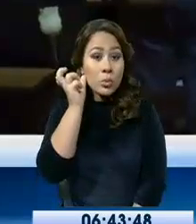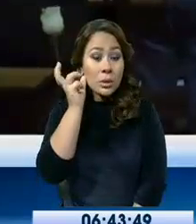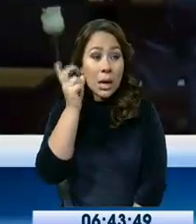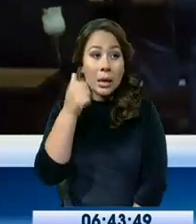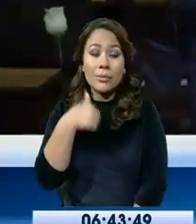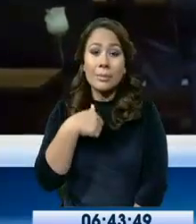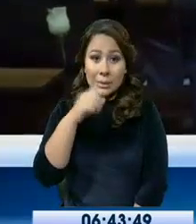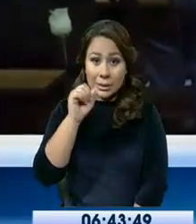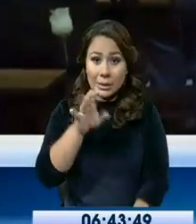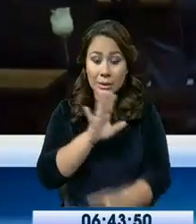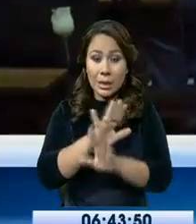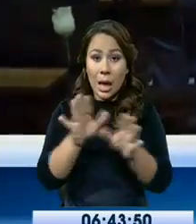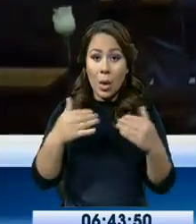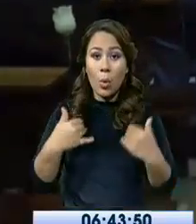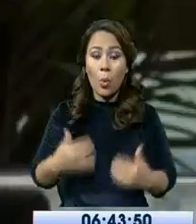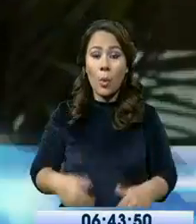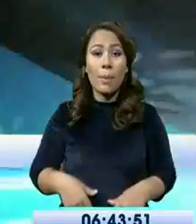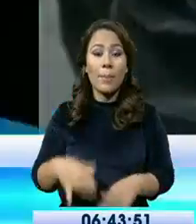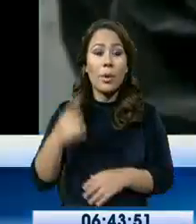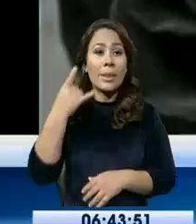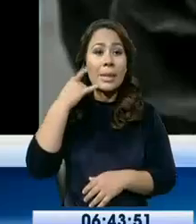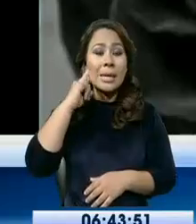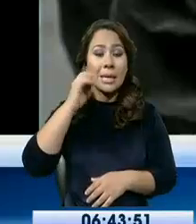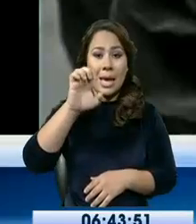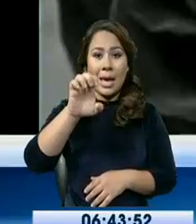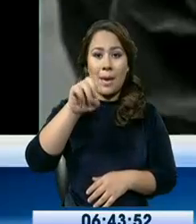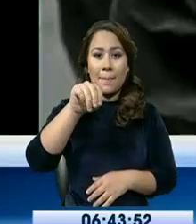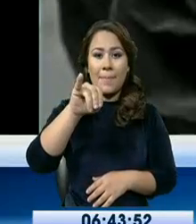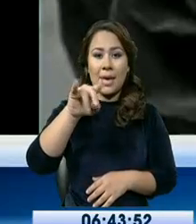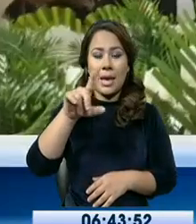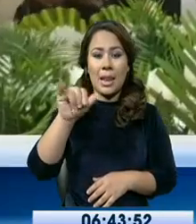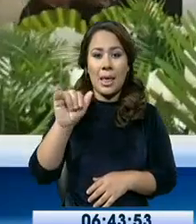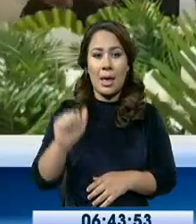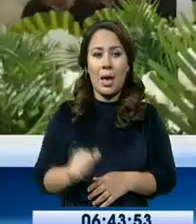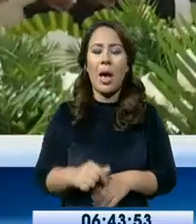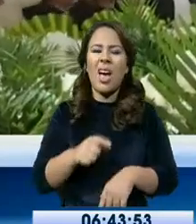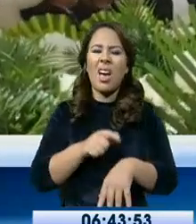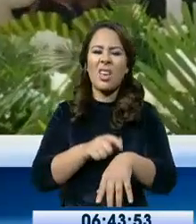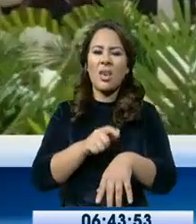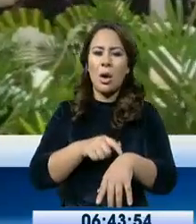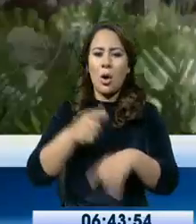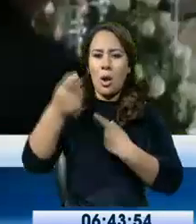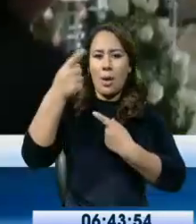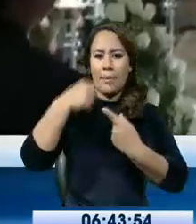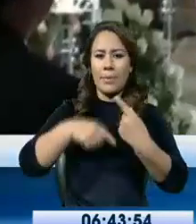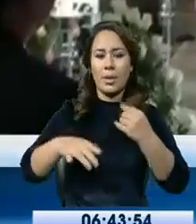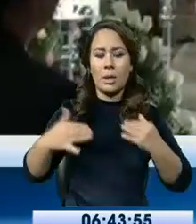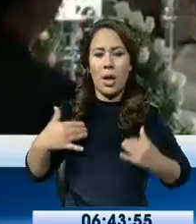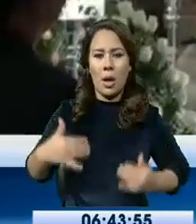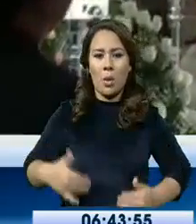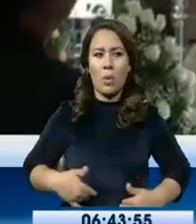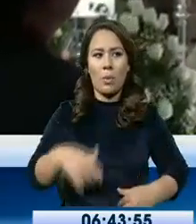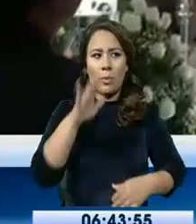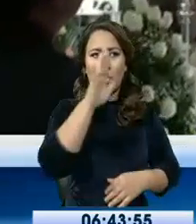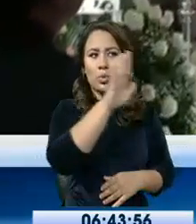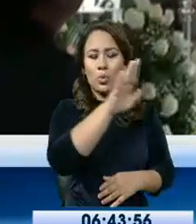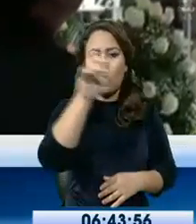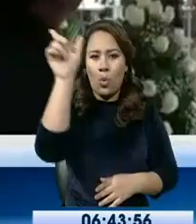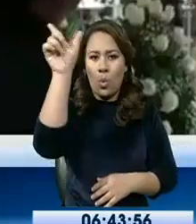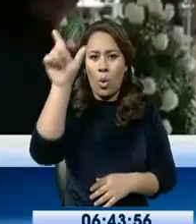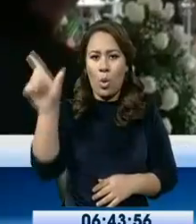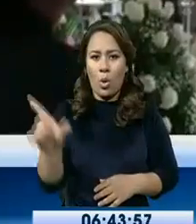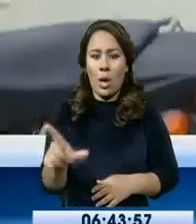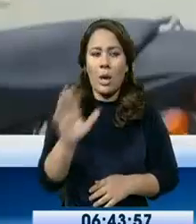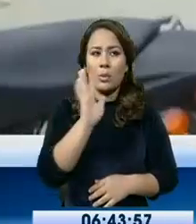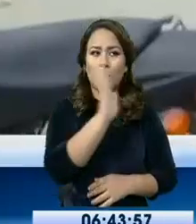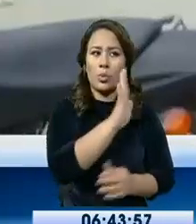de la autopsia al cuerpo de Emilia y a qué hora se está prevista la llegada de sus restos al lugar donde se ha levantado una